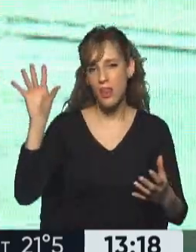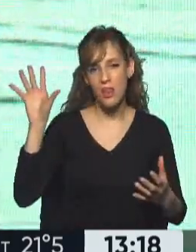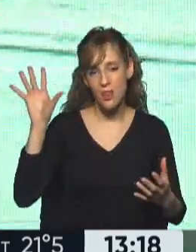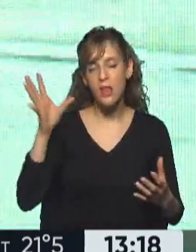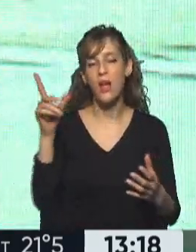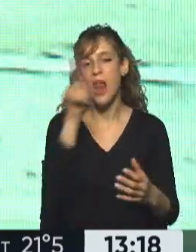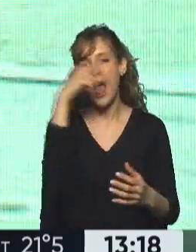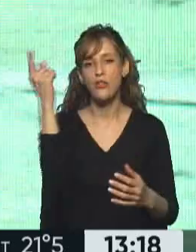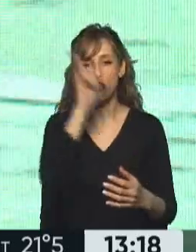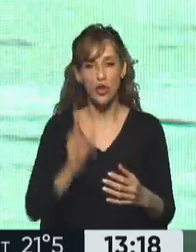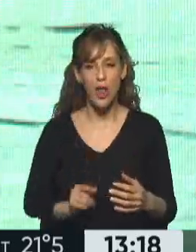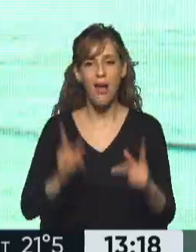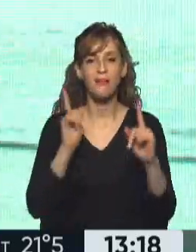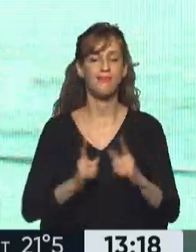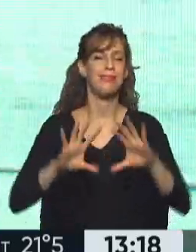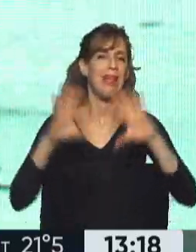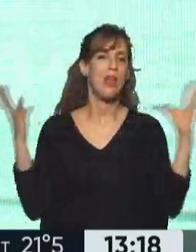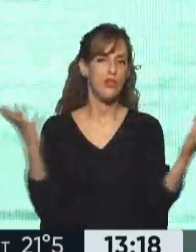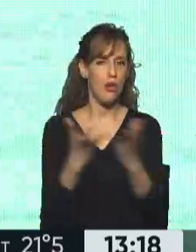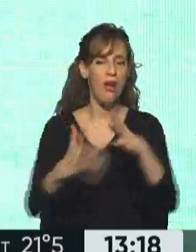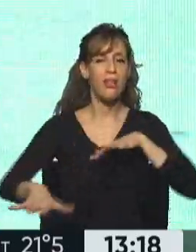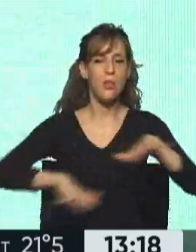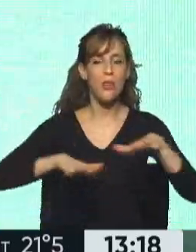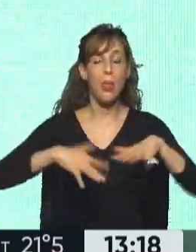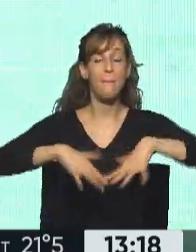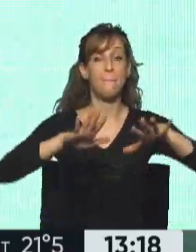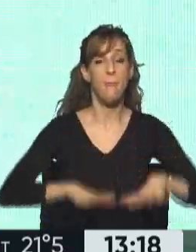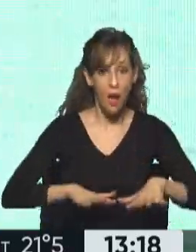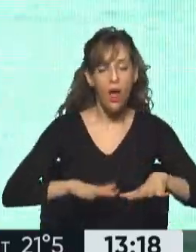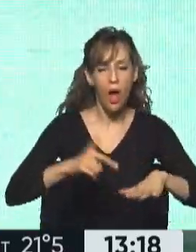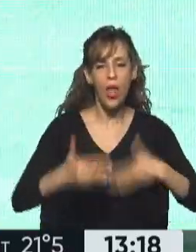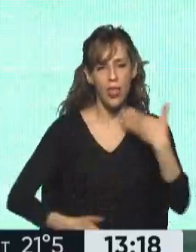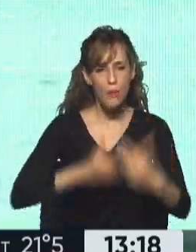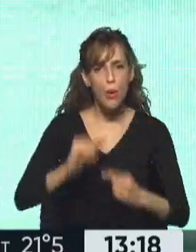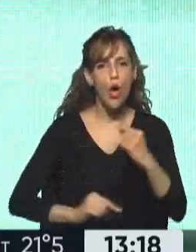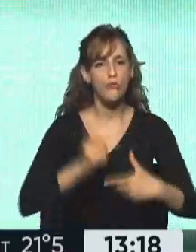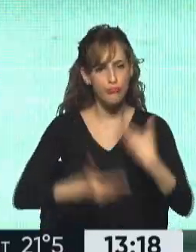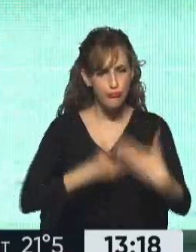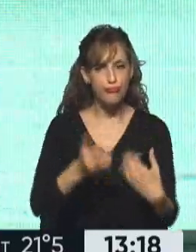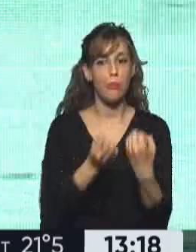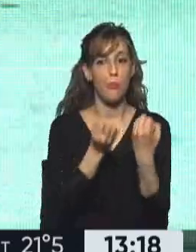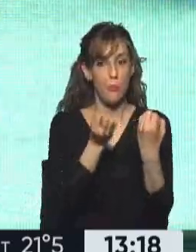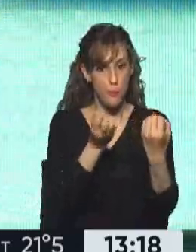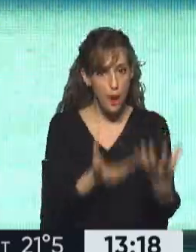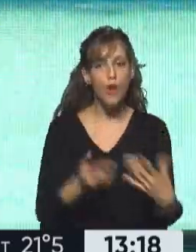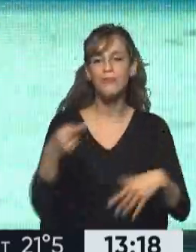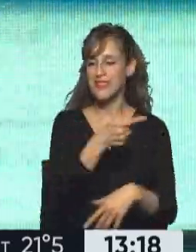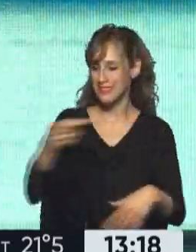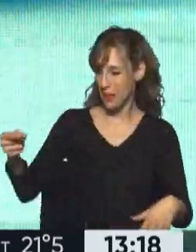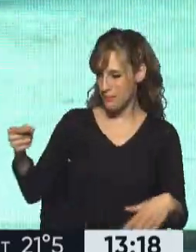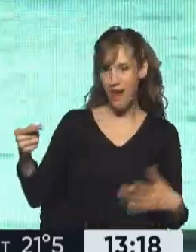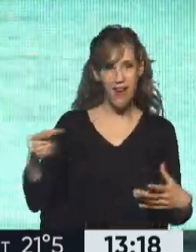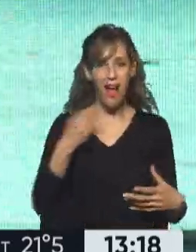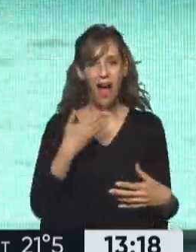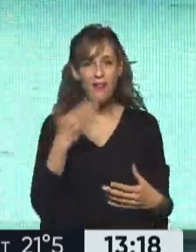solamente nacional, sino también internacional. Pero de a poco el sector se está reactivando y esta semana escuchamos hablar de la construcción como un motor nuevo